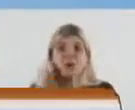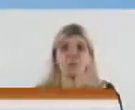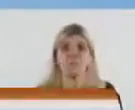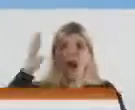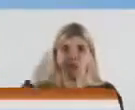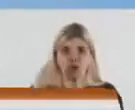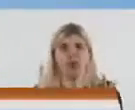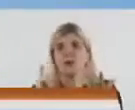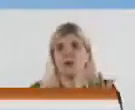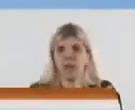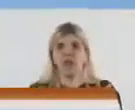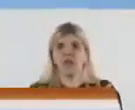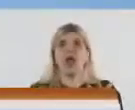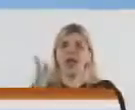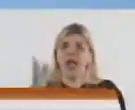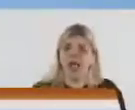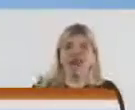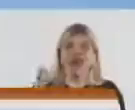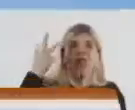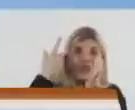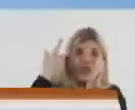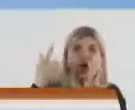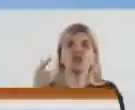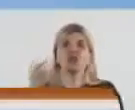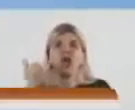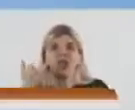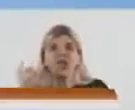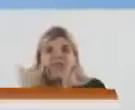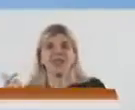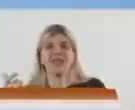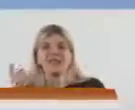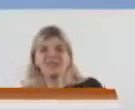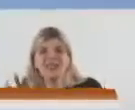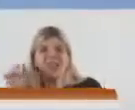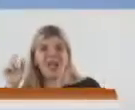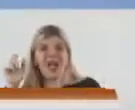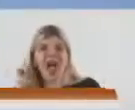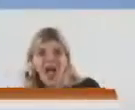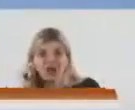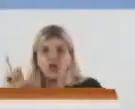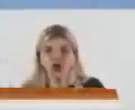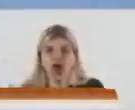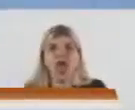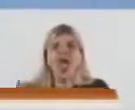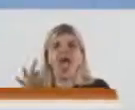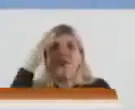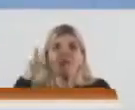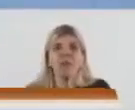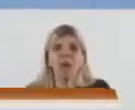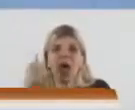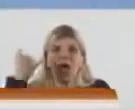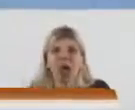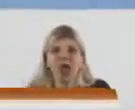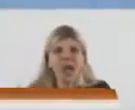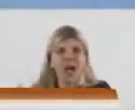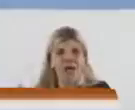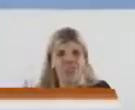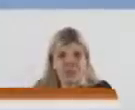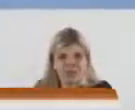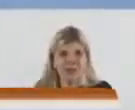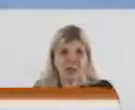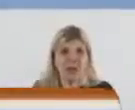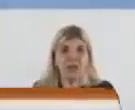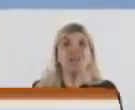entre 18 y 60 años que tienen enfermedades prevalentes que son un total de alrededor de 13 millones de